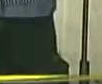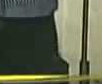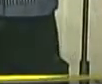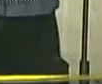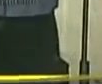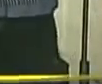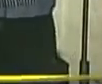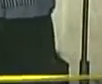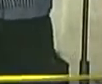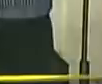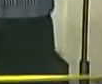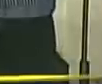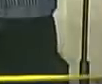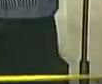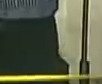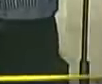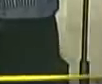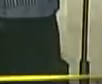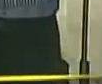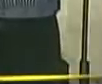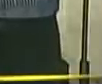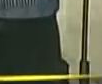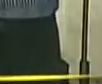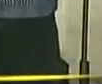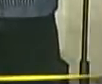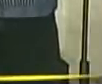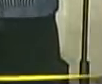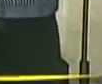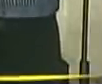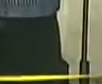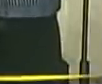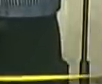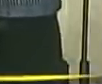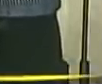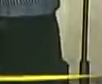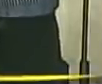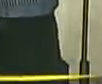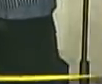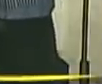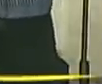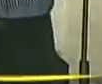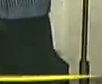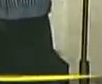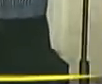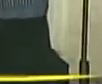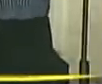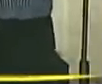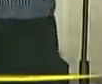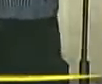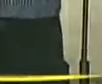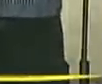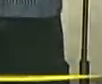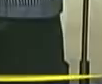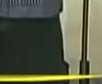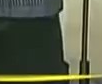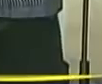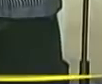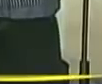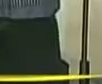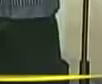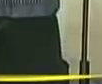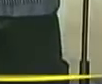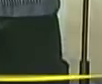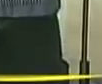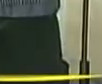Nicolás Maduro con diputados y diputadas del bloque de la patria soberana de la asamblea nacional se ha felicitado